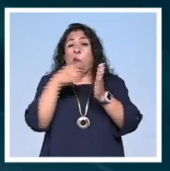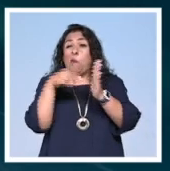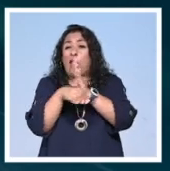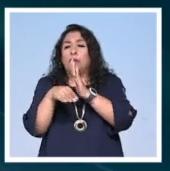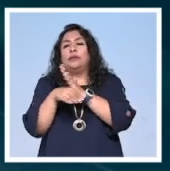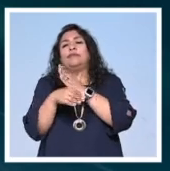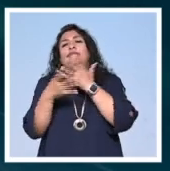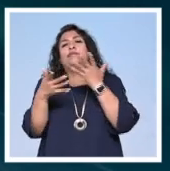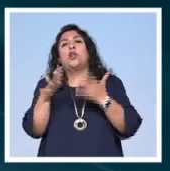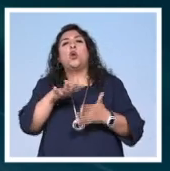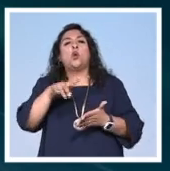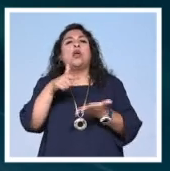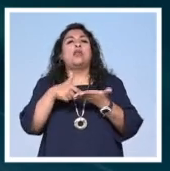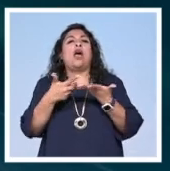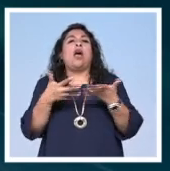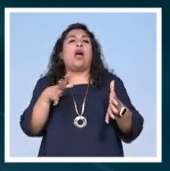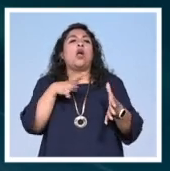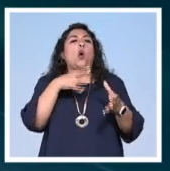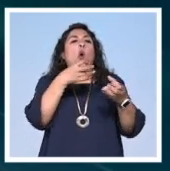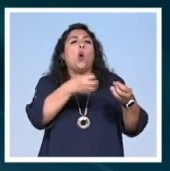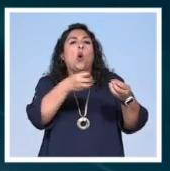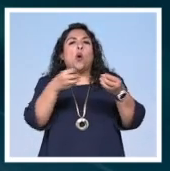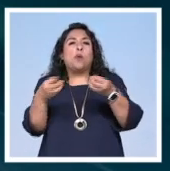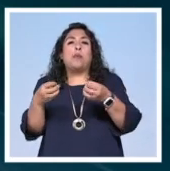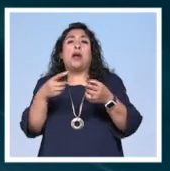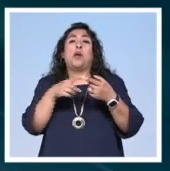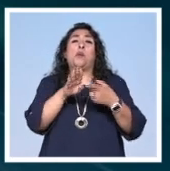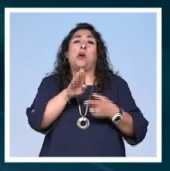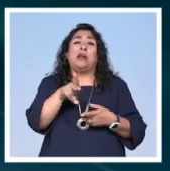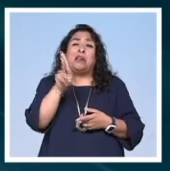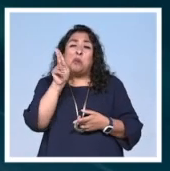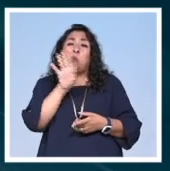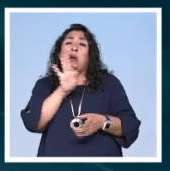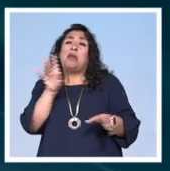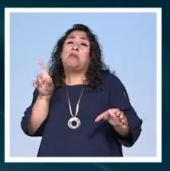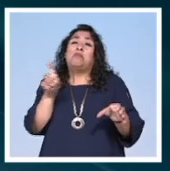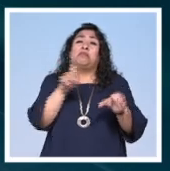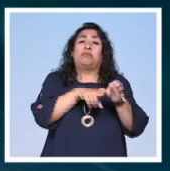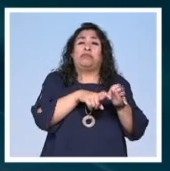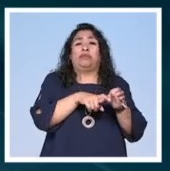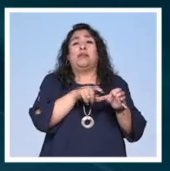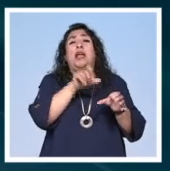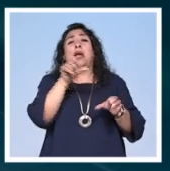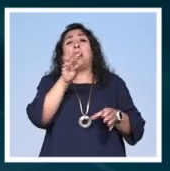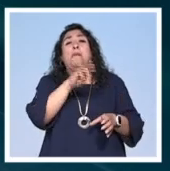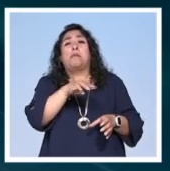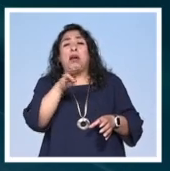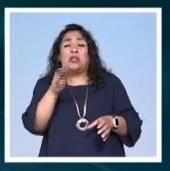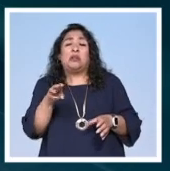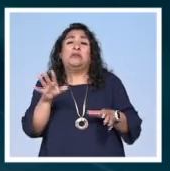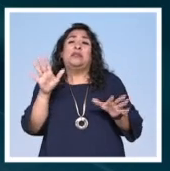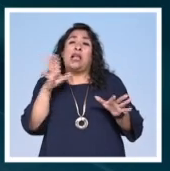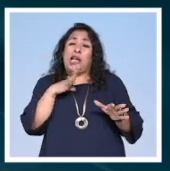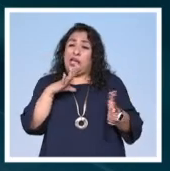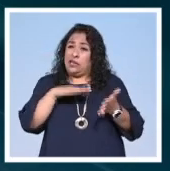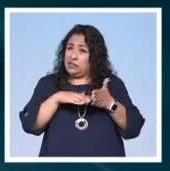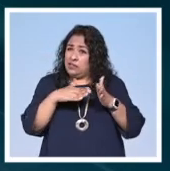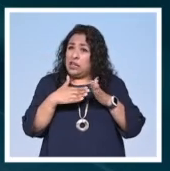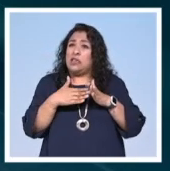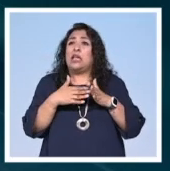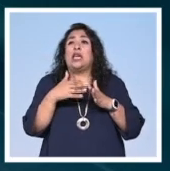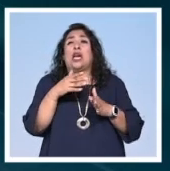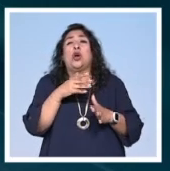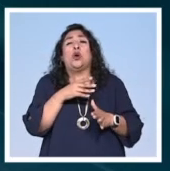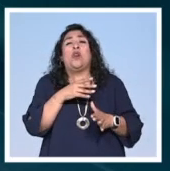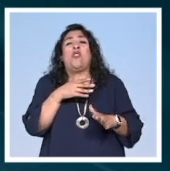porque el espacio ya está ocupado solo Burger King ha podido sumarse al carro de McDonald's y aún así con una estrategia de entrada